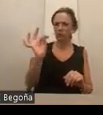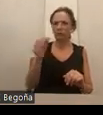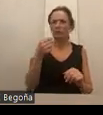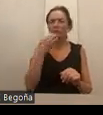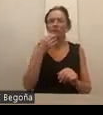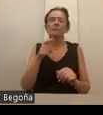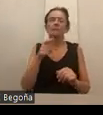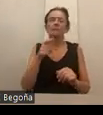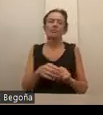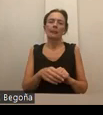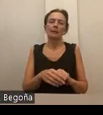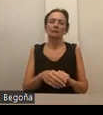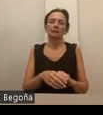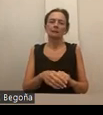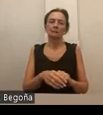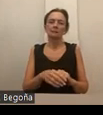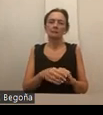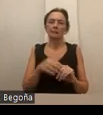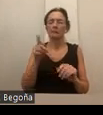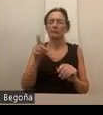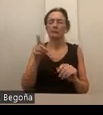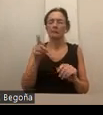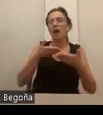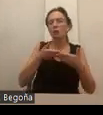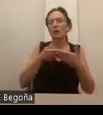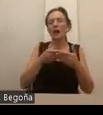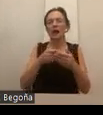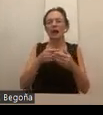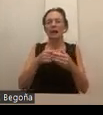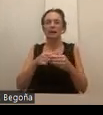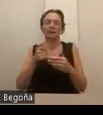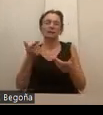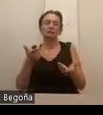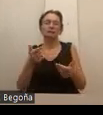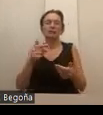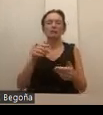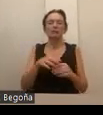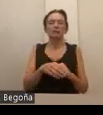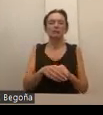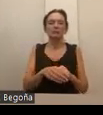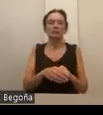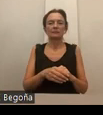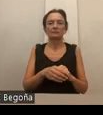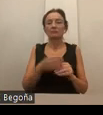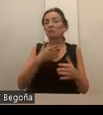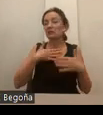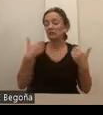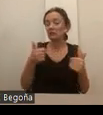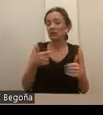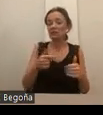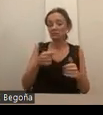musculatura y para ayudar un poco en la sintomatología de la fibromialgia. O sea que si queréis, nada, a final de mes